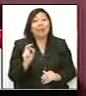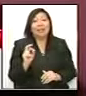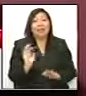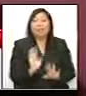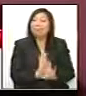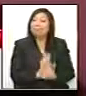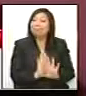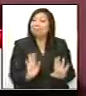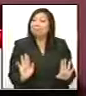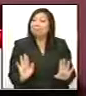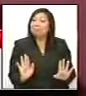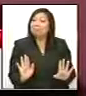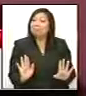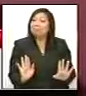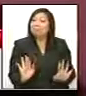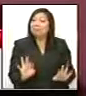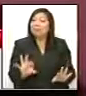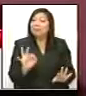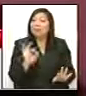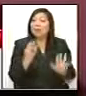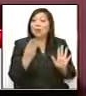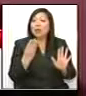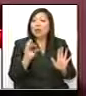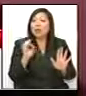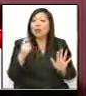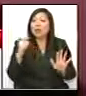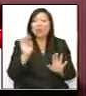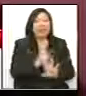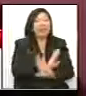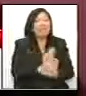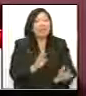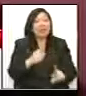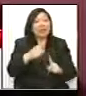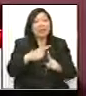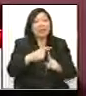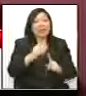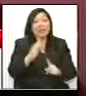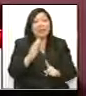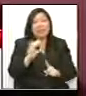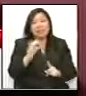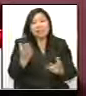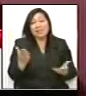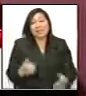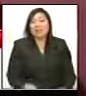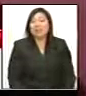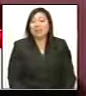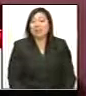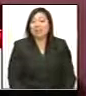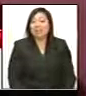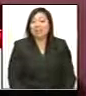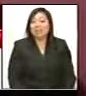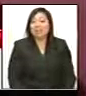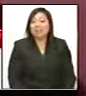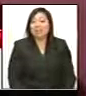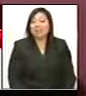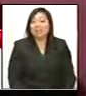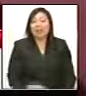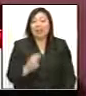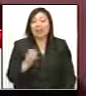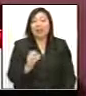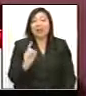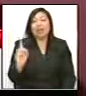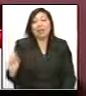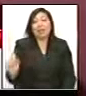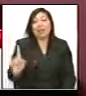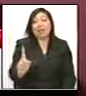hemos cumplido con la detección al 90%, no sé si con la erradicación, pero creo que si cada